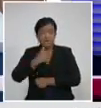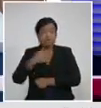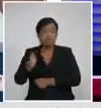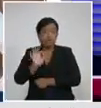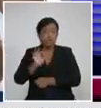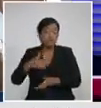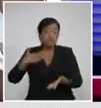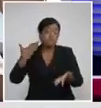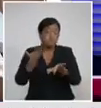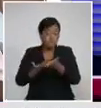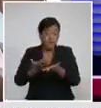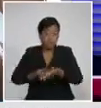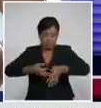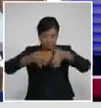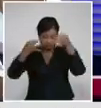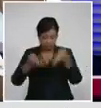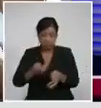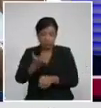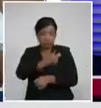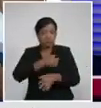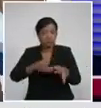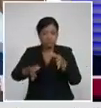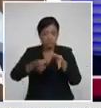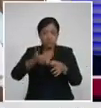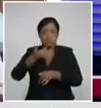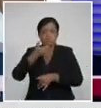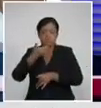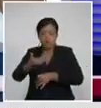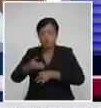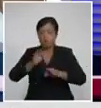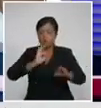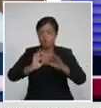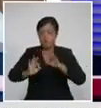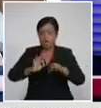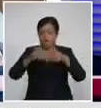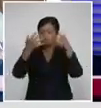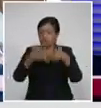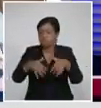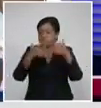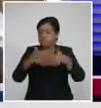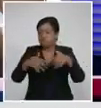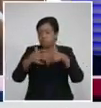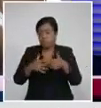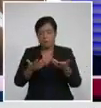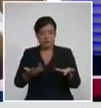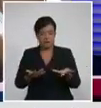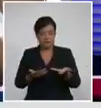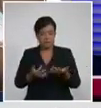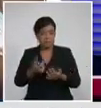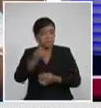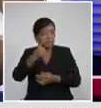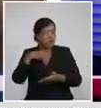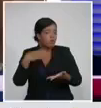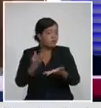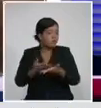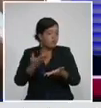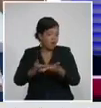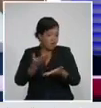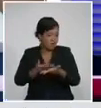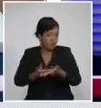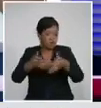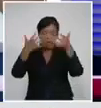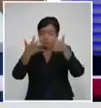de que la vacuna funciona, protege, induce respuesta inmune, bueno, no puede hacer producciones a gran